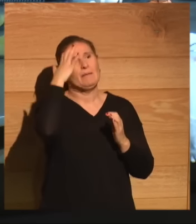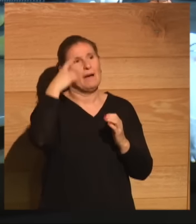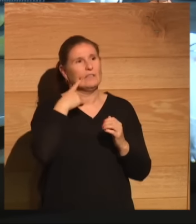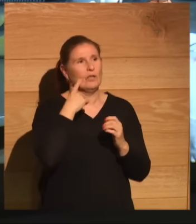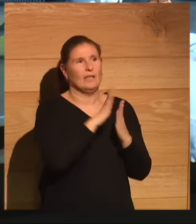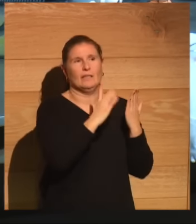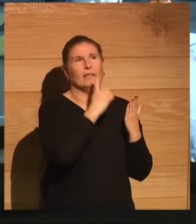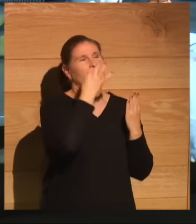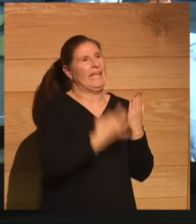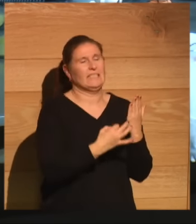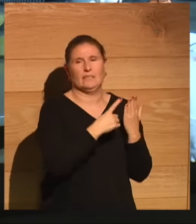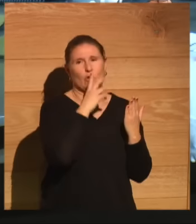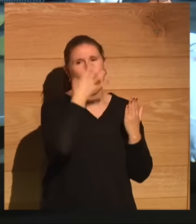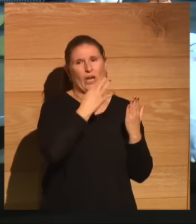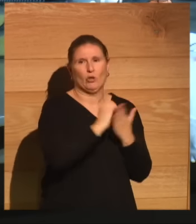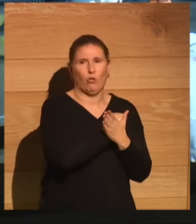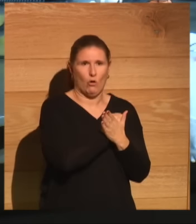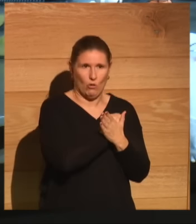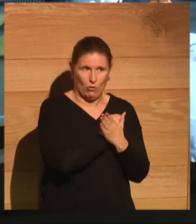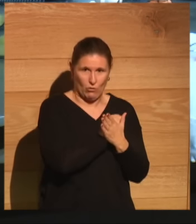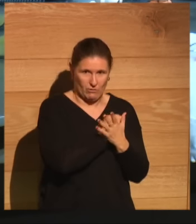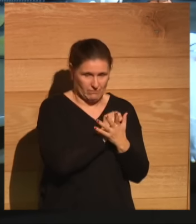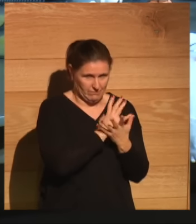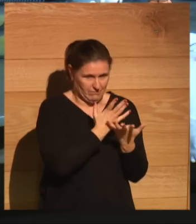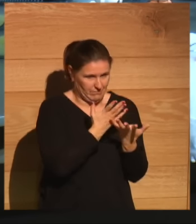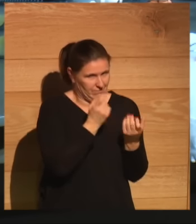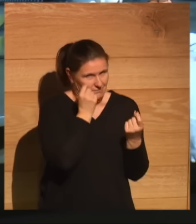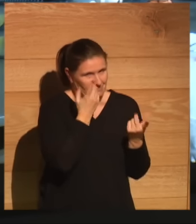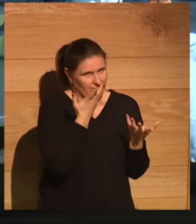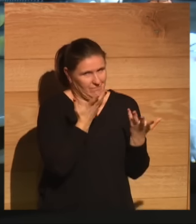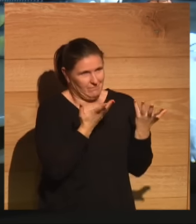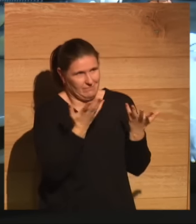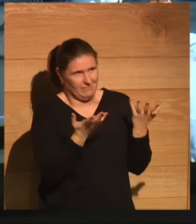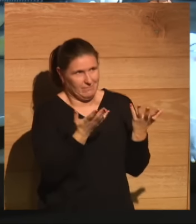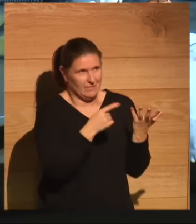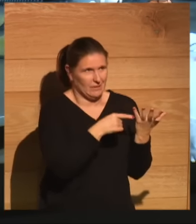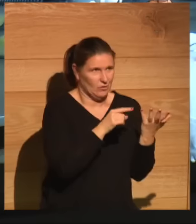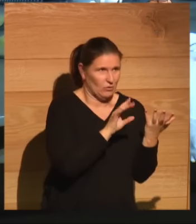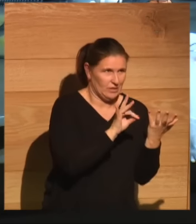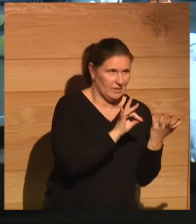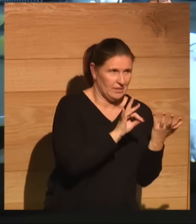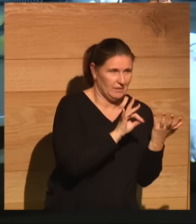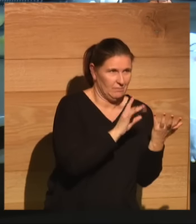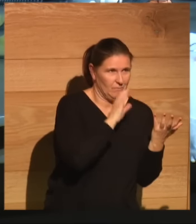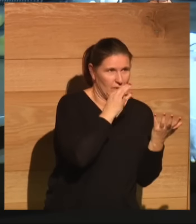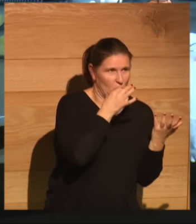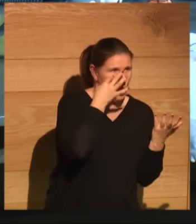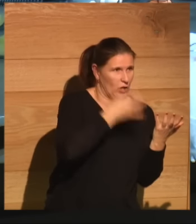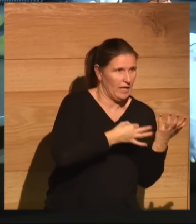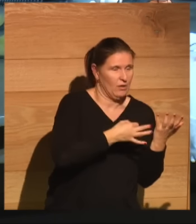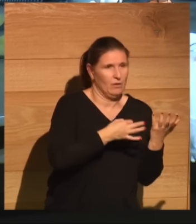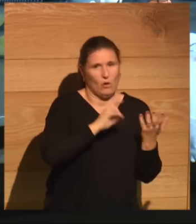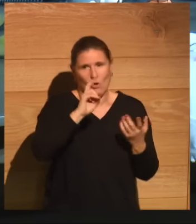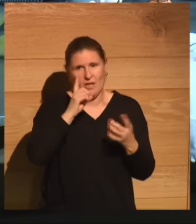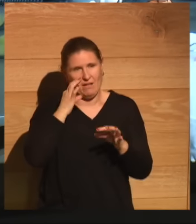dicho este hombre. Yo, ¿Te das cuenta de que te vale para unas cosas, no te vale para otras? Llamadme ingenuo. Bueno, ingenuo.